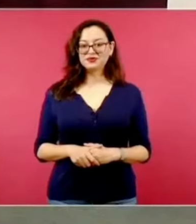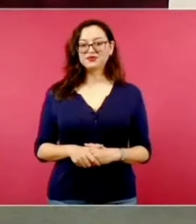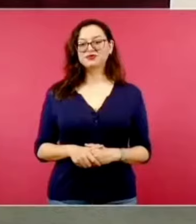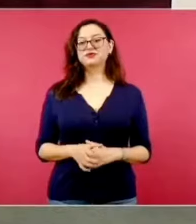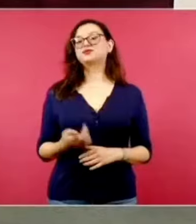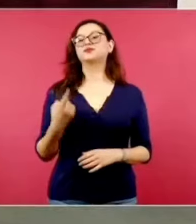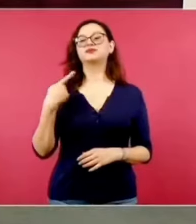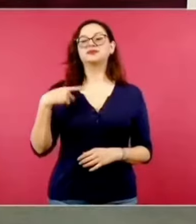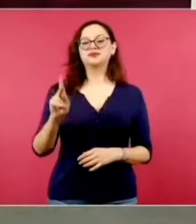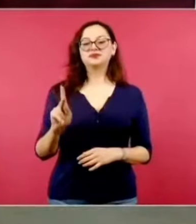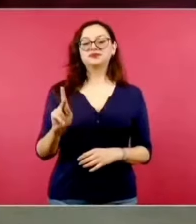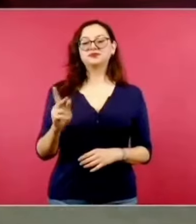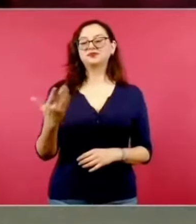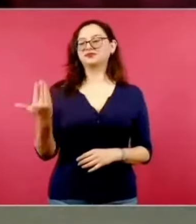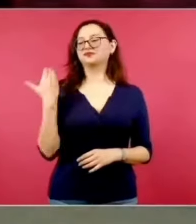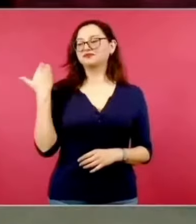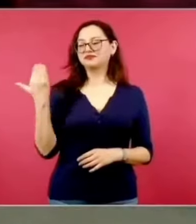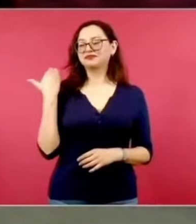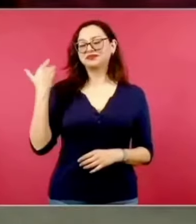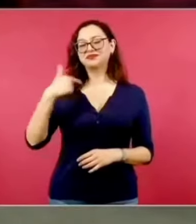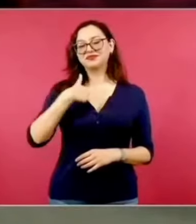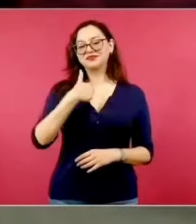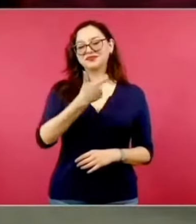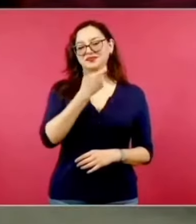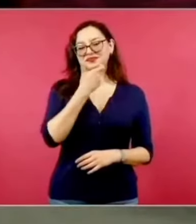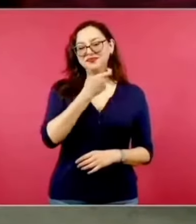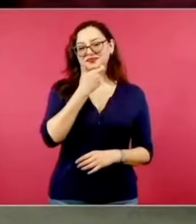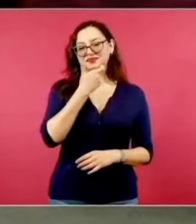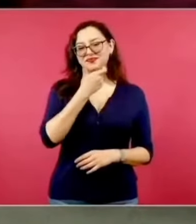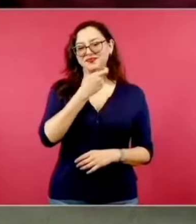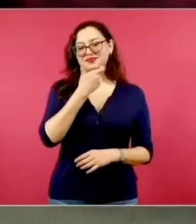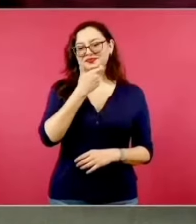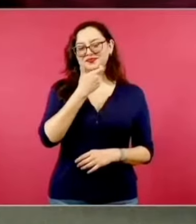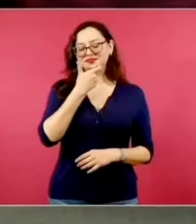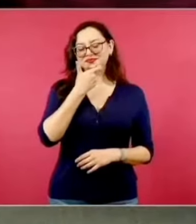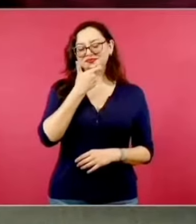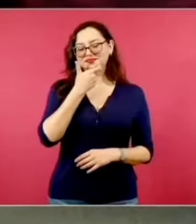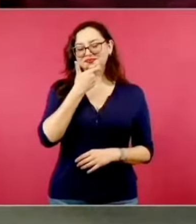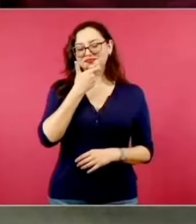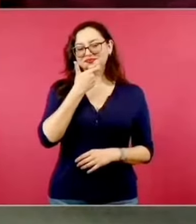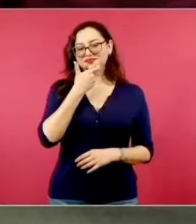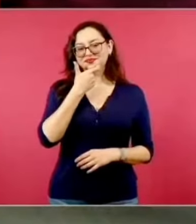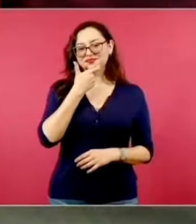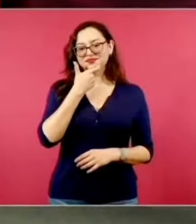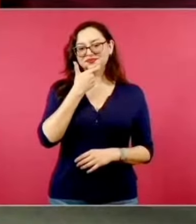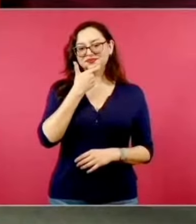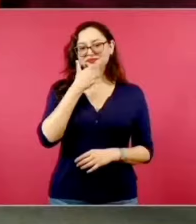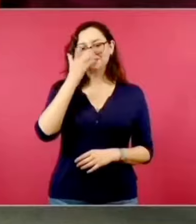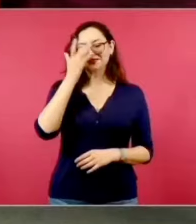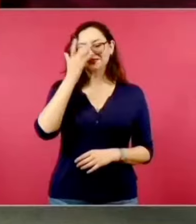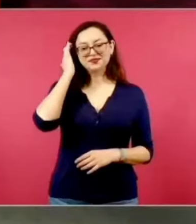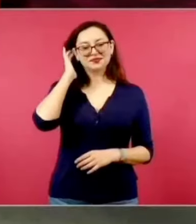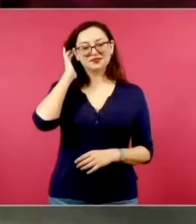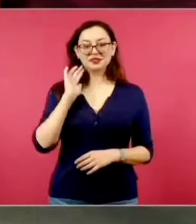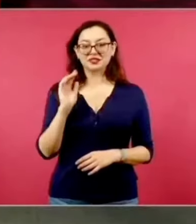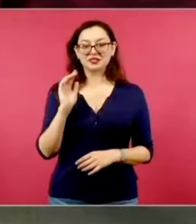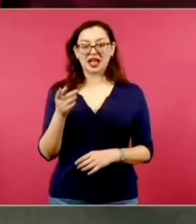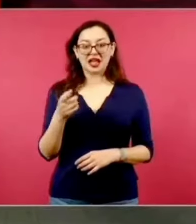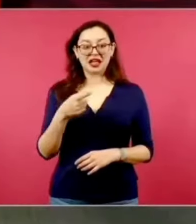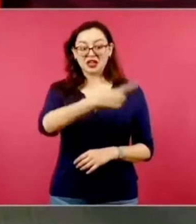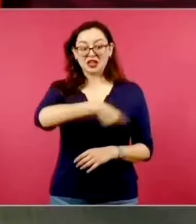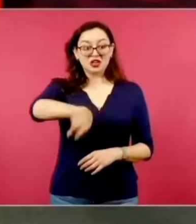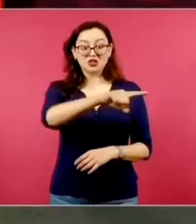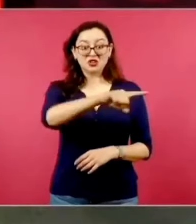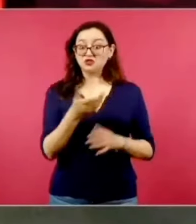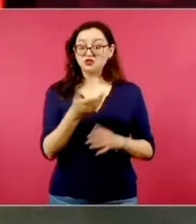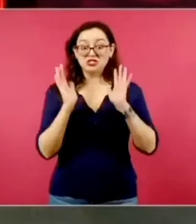risa eh Por esto de que ya quieren que yo me vaya no